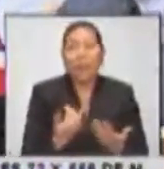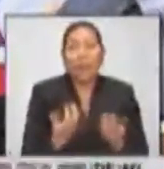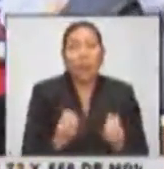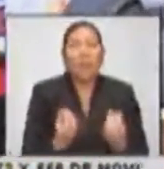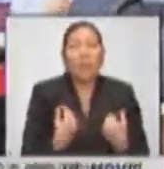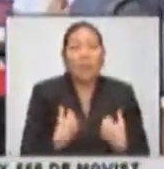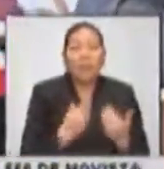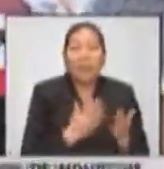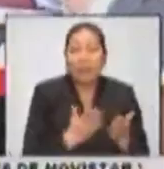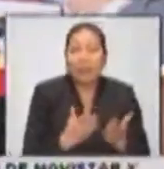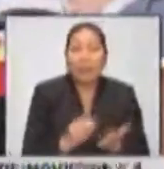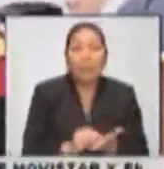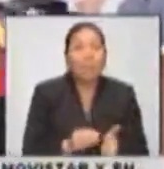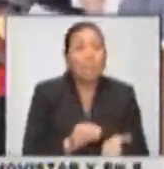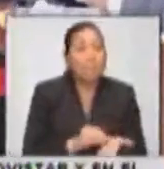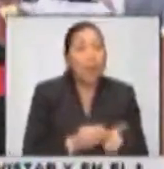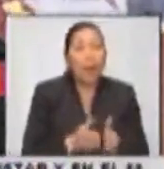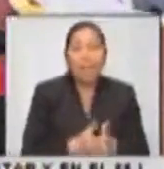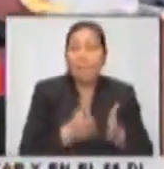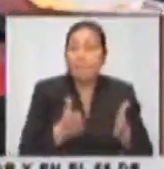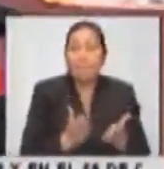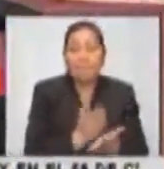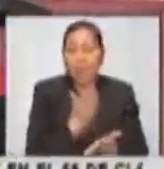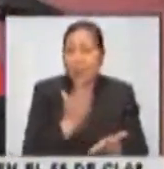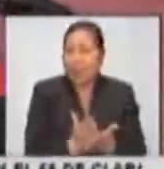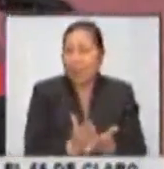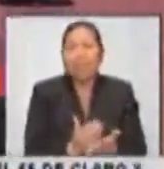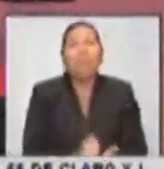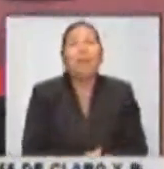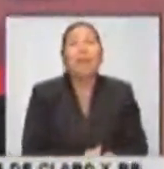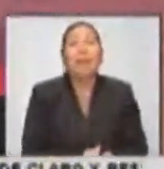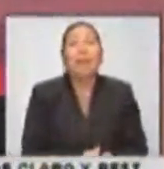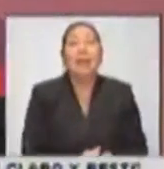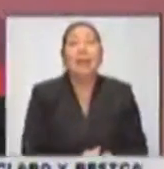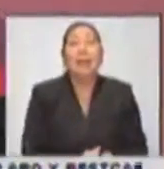debidamente adecuados. Uno de los grandes problemas que tenemos en el presupuesto de la República,